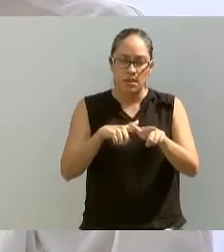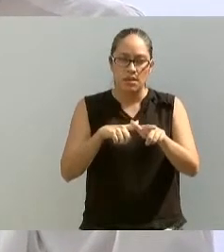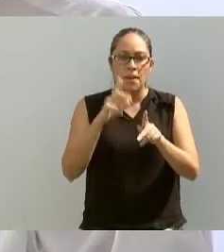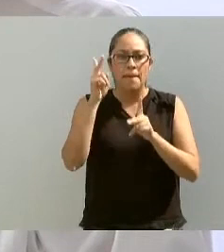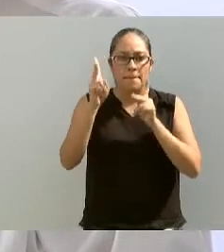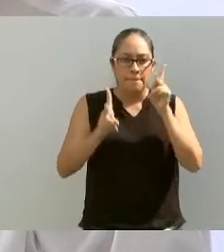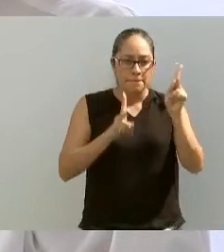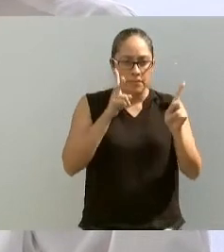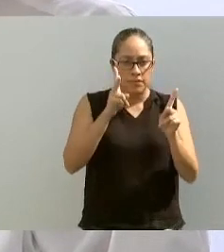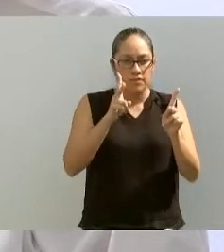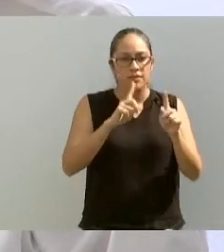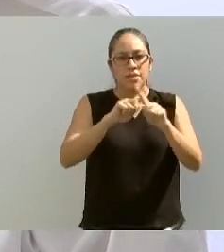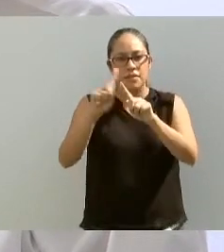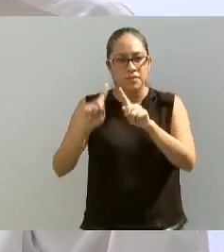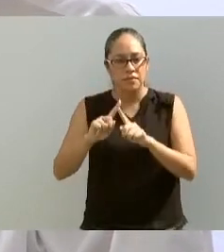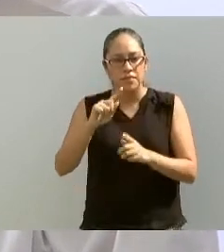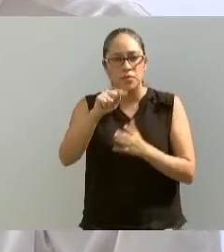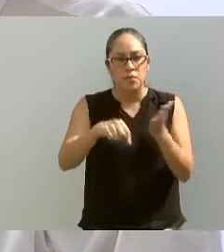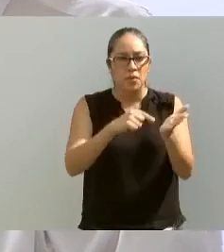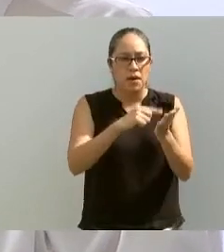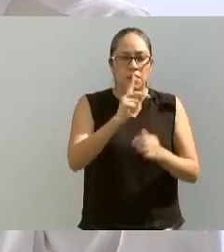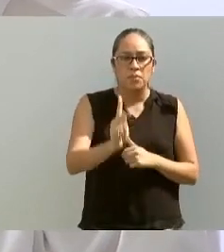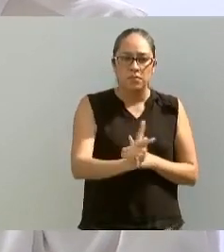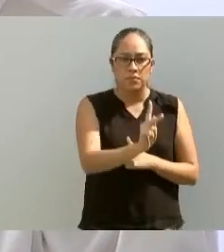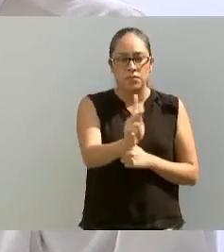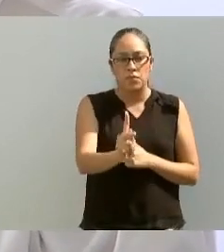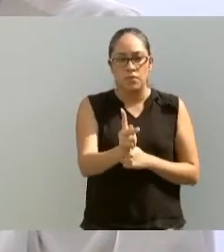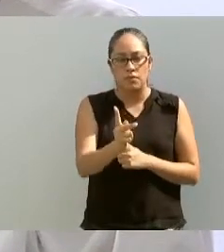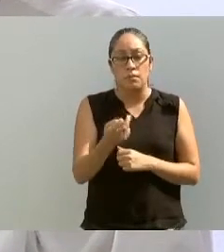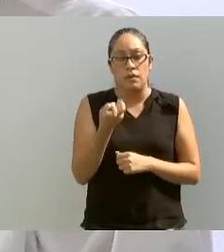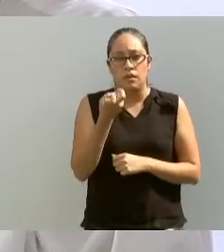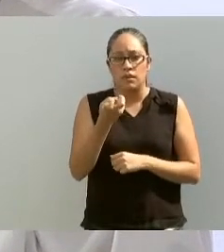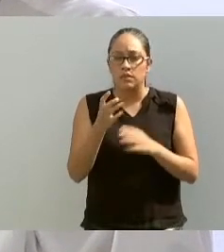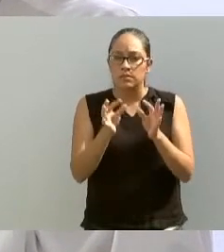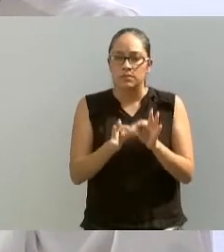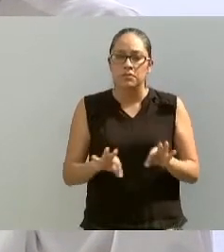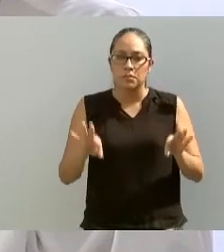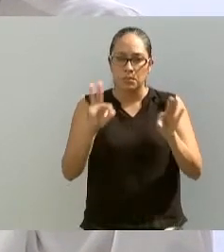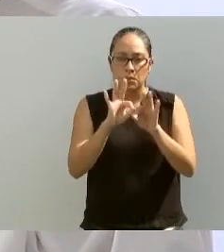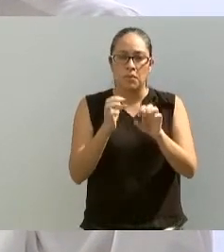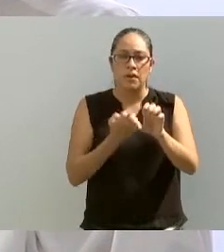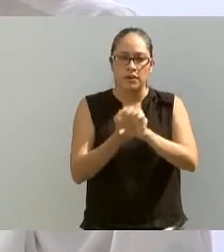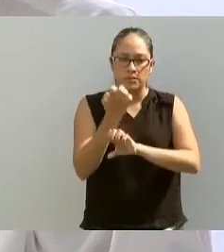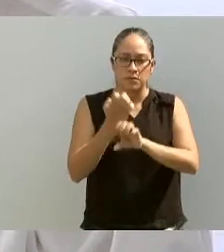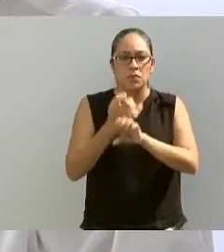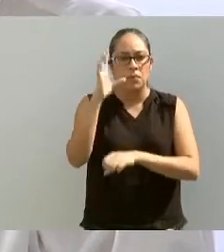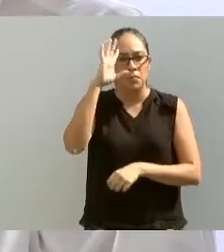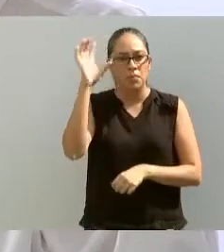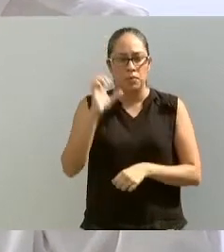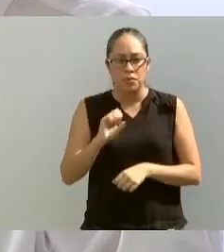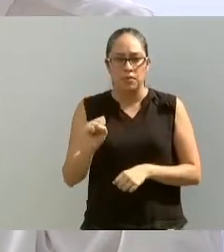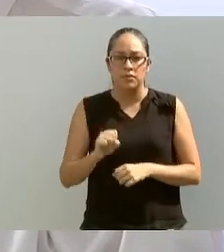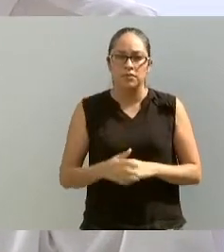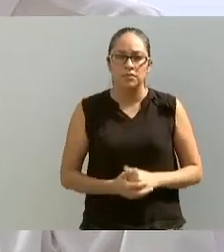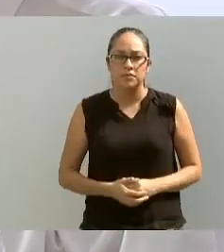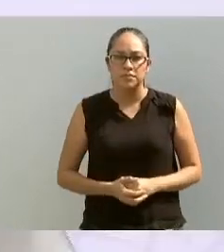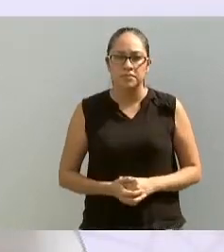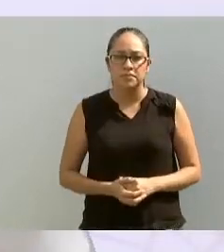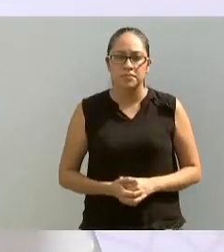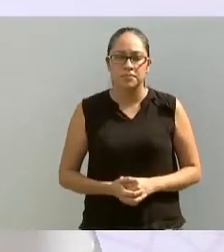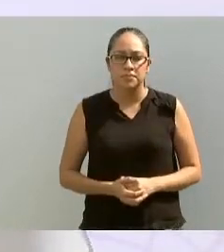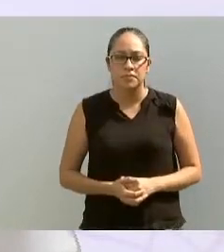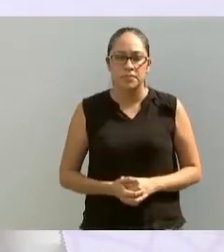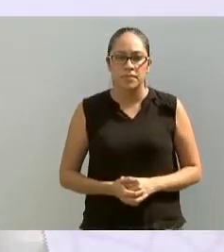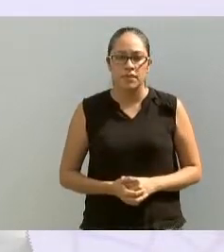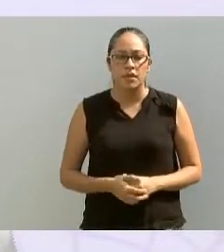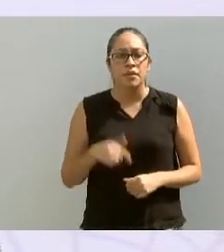visitando los pueblos de este importante estado de Morelos. Vamos